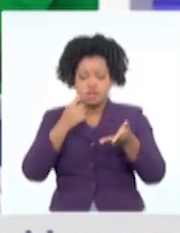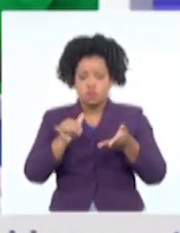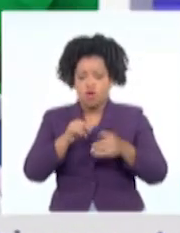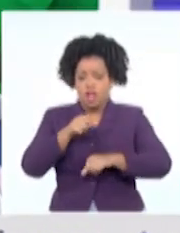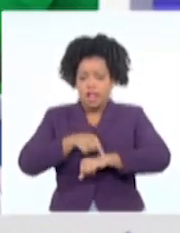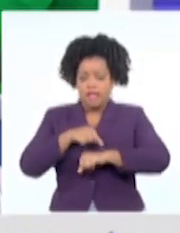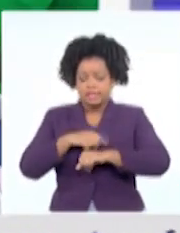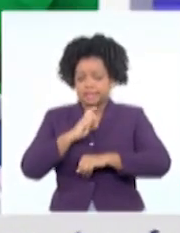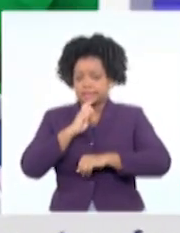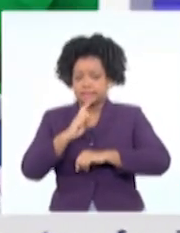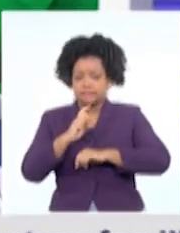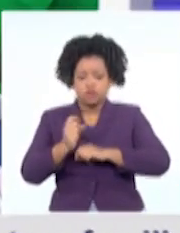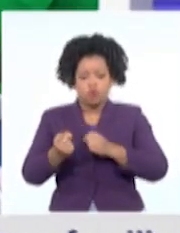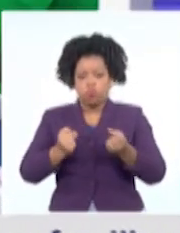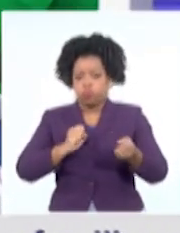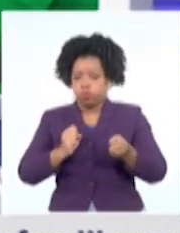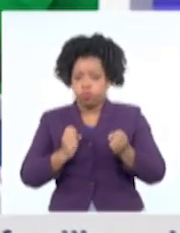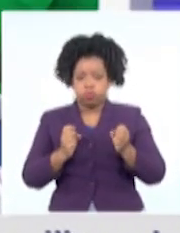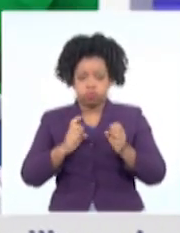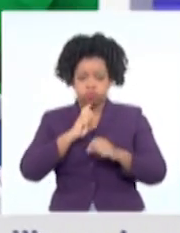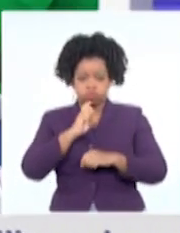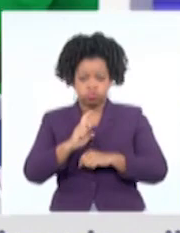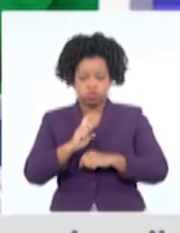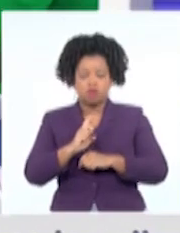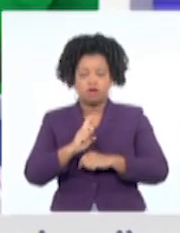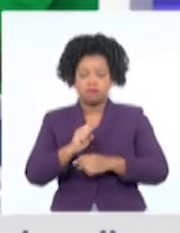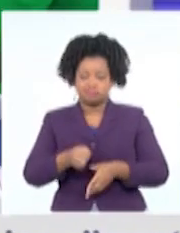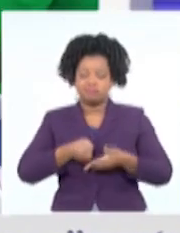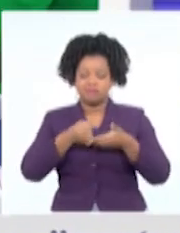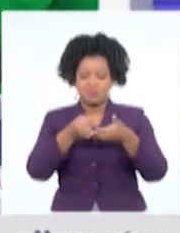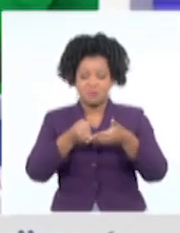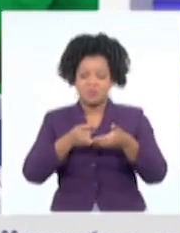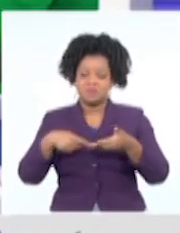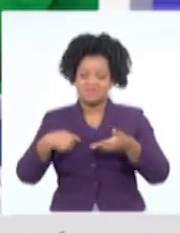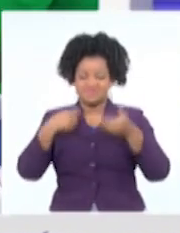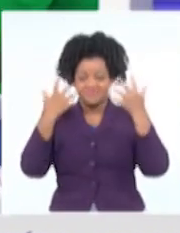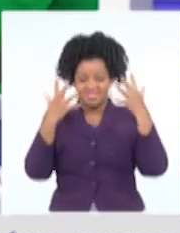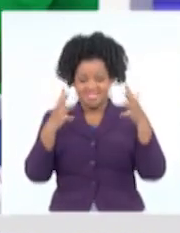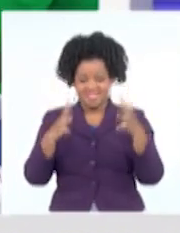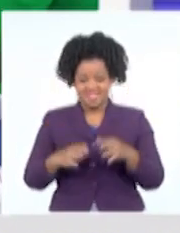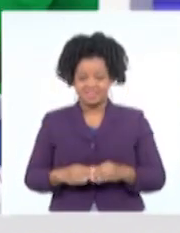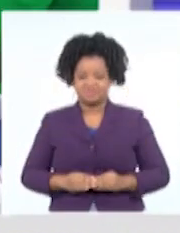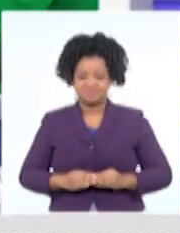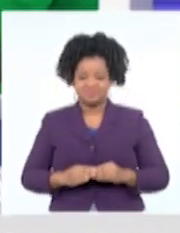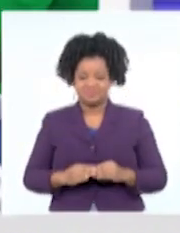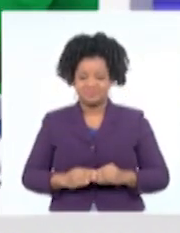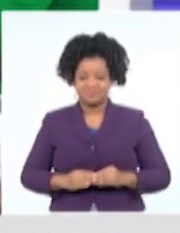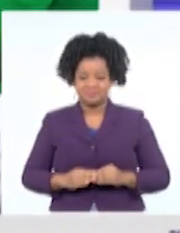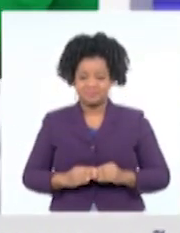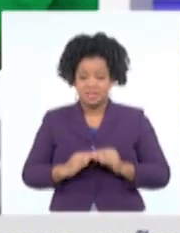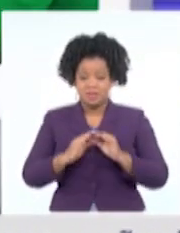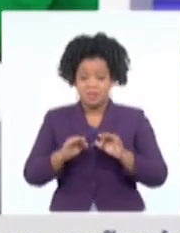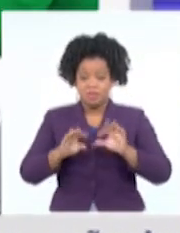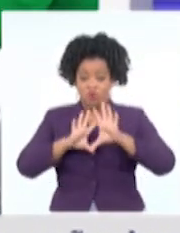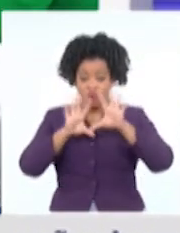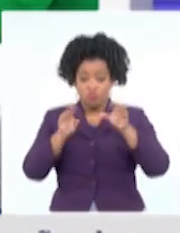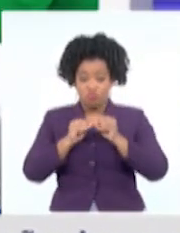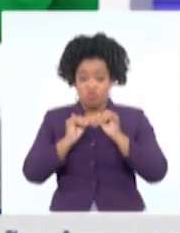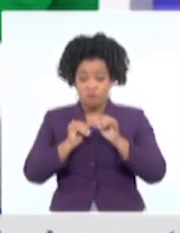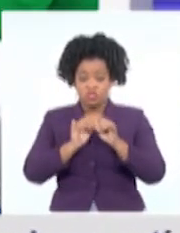determinado apretado. Bueno, nuestra felicitación. Bueno, con esta información que muy bien